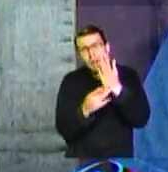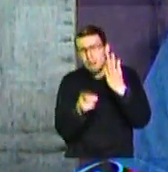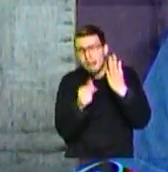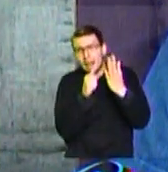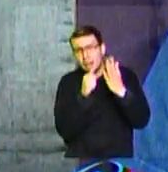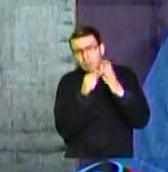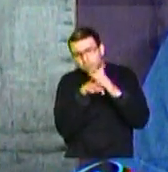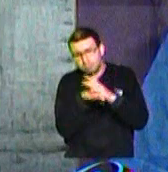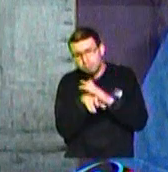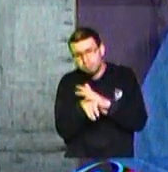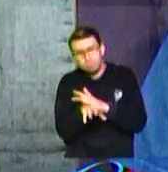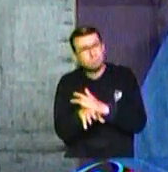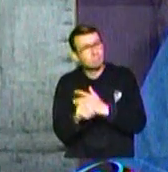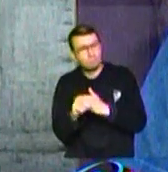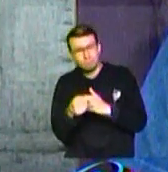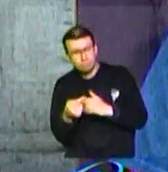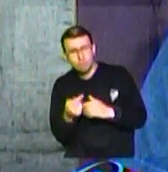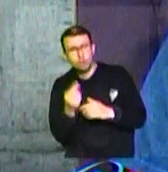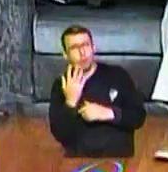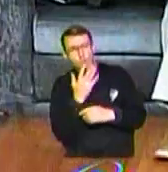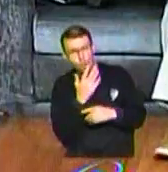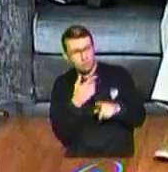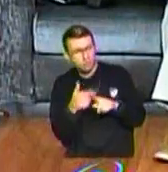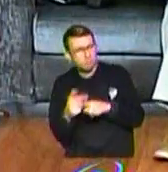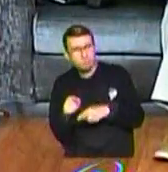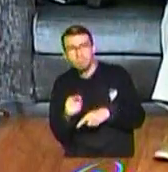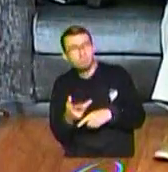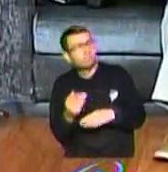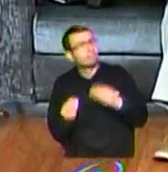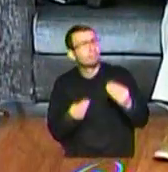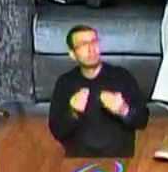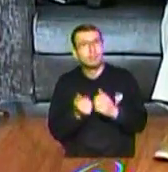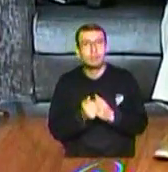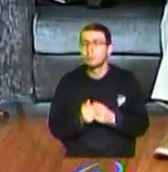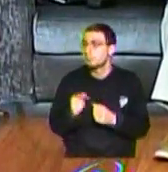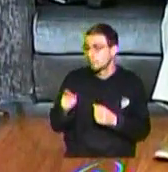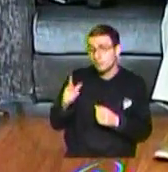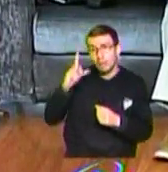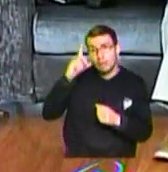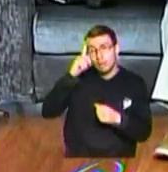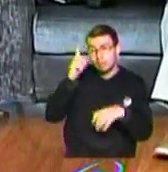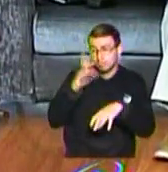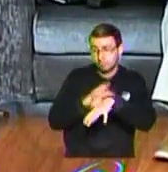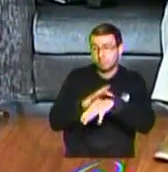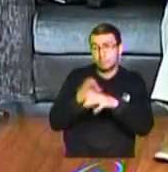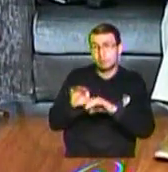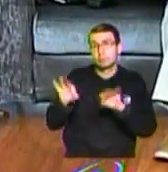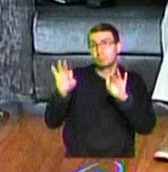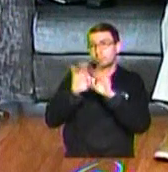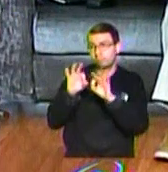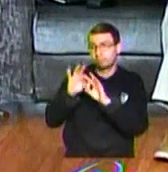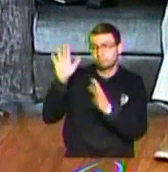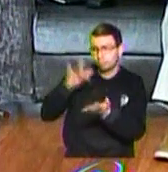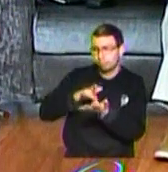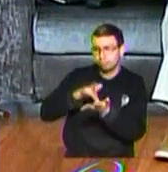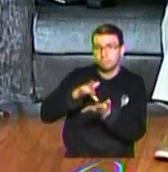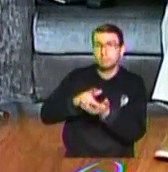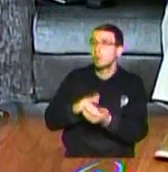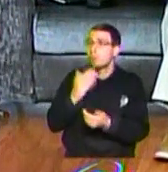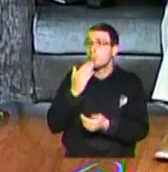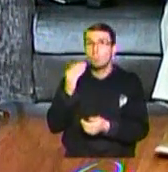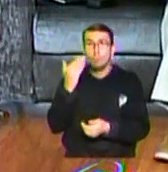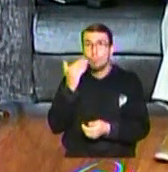síntoma cardinal en toda la parte de la ginecología. En realidad, la mujer en cualquier momento de su vida,